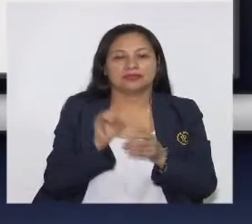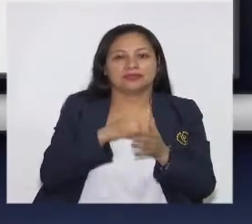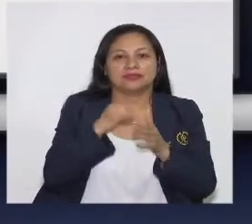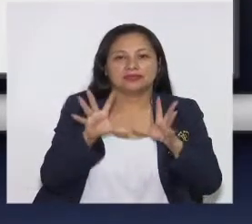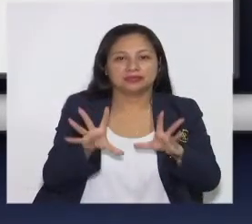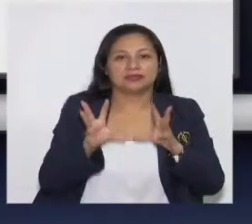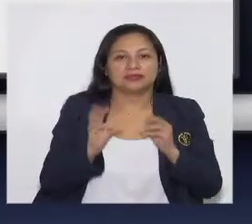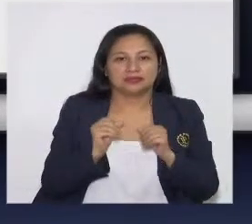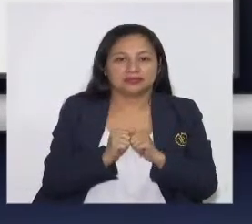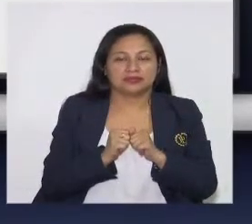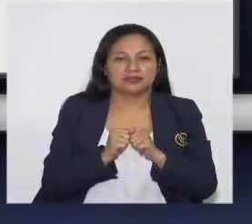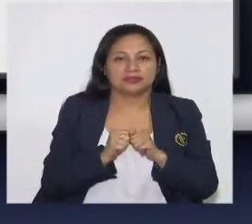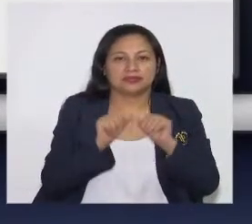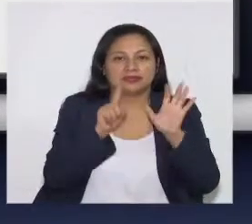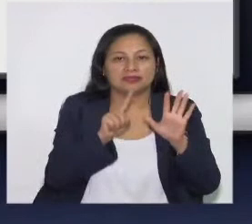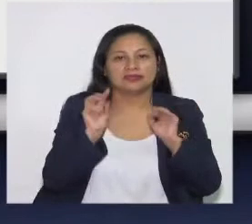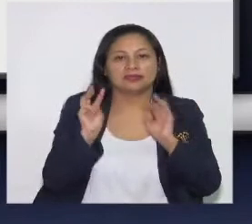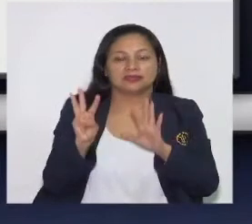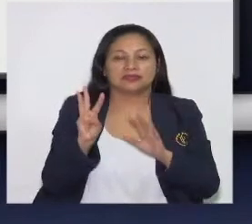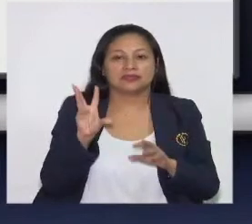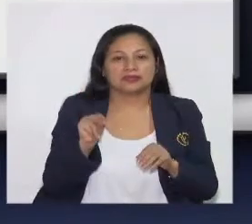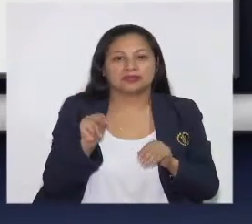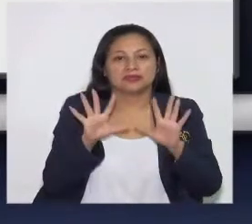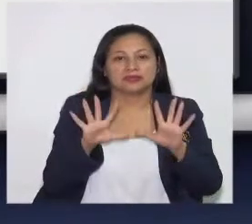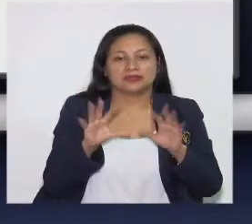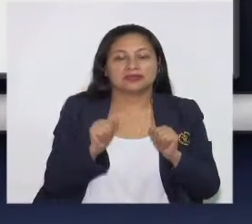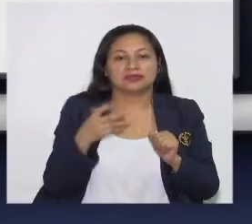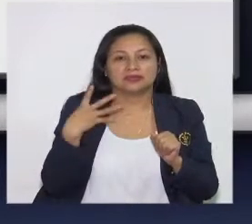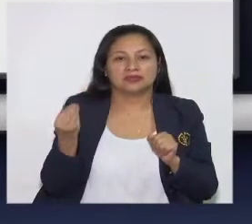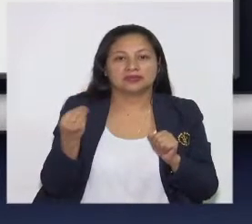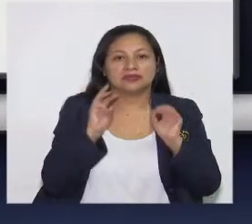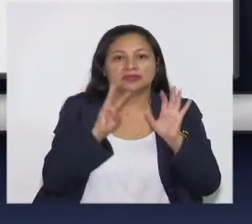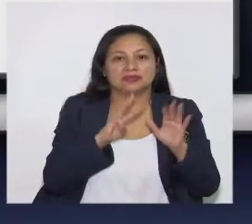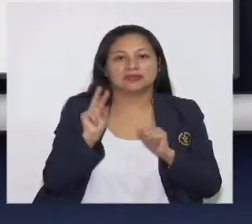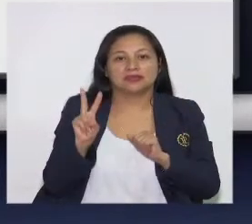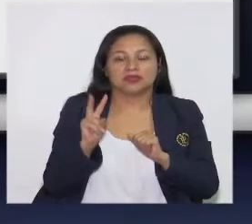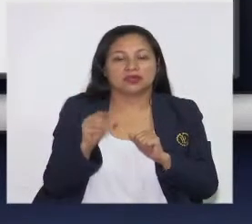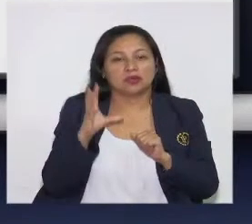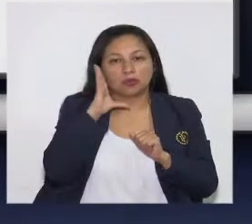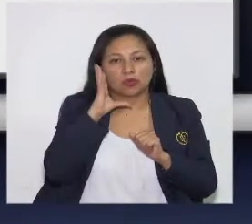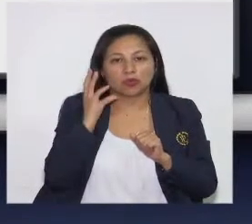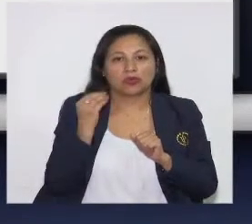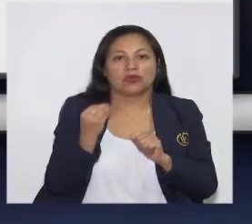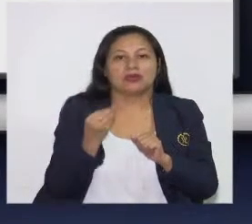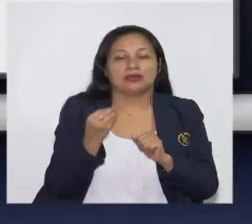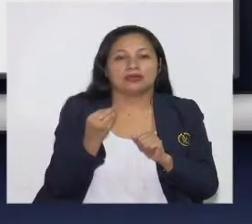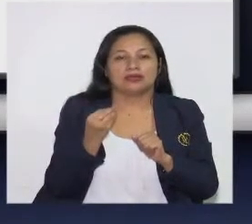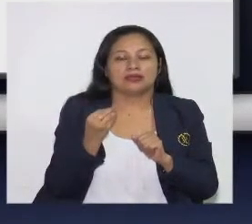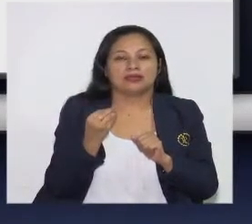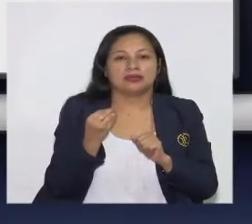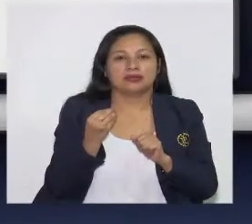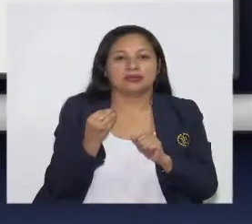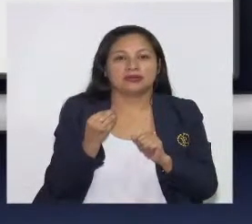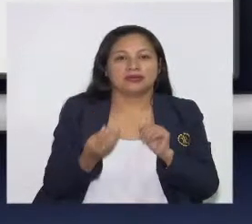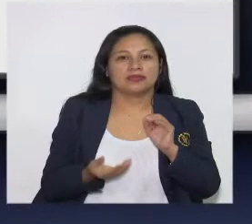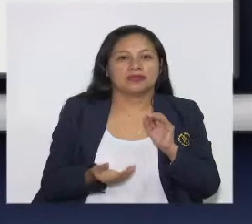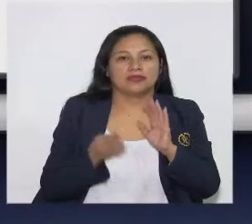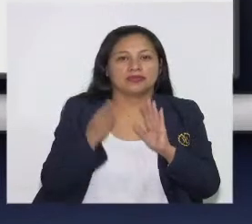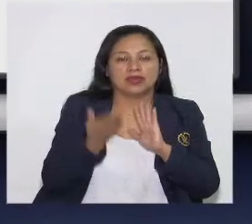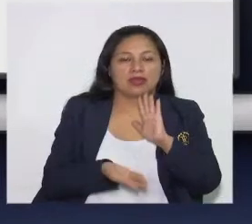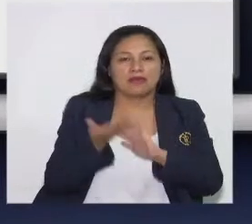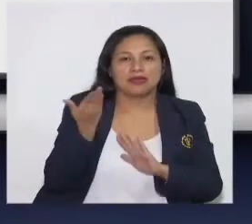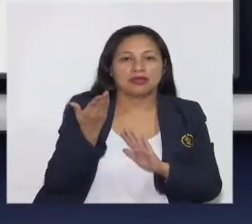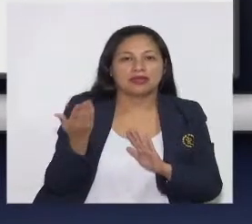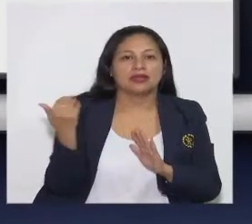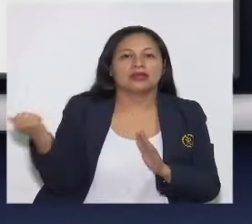Votos a favor, 68, en contra 10, ausentes 82. Por lo tanto, habiendo